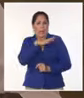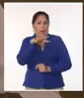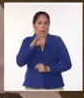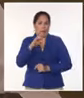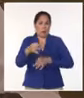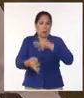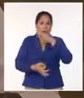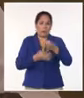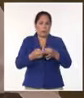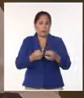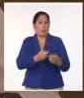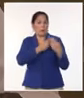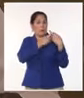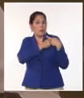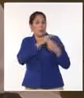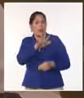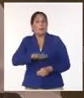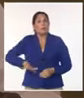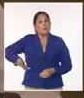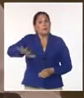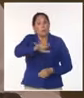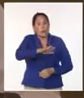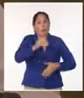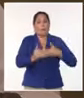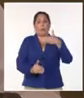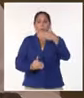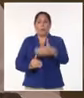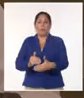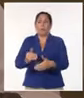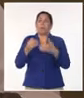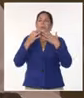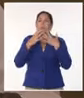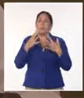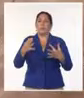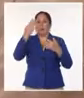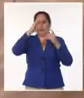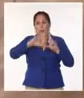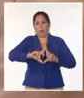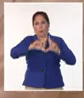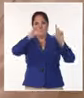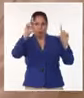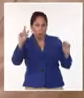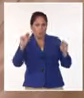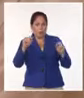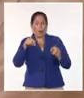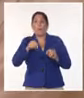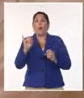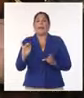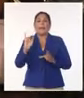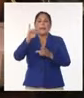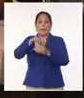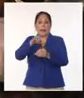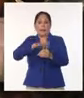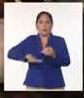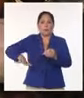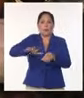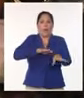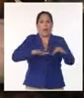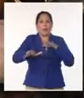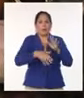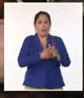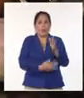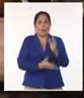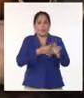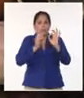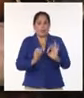la responsabilidad de todos en este proceso de vital importancia para el país, con un enfoque integral, con acciones concretas en cada